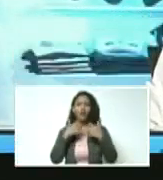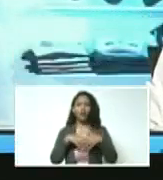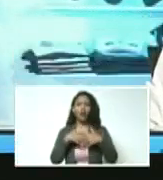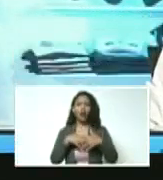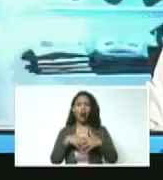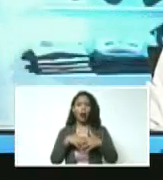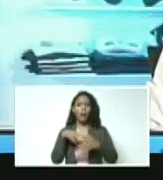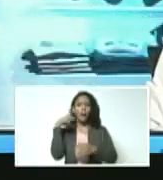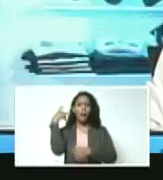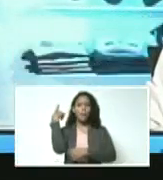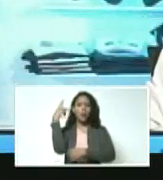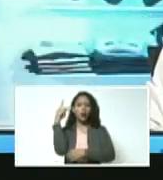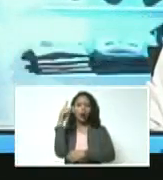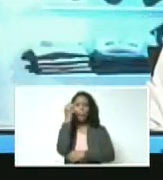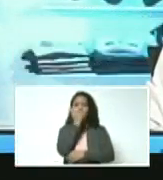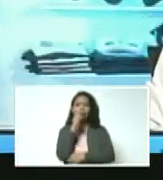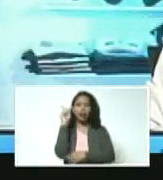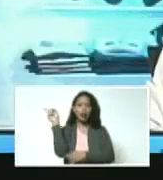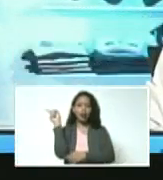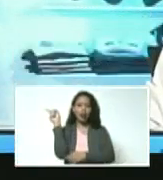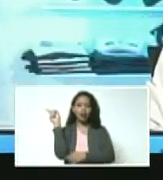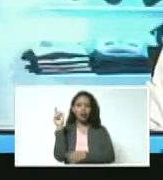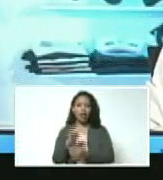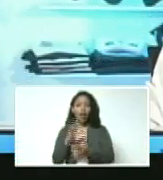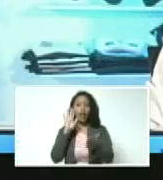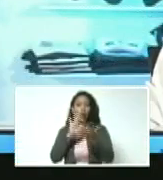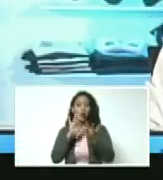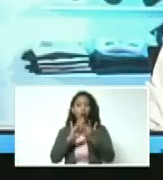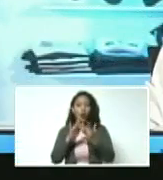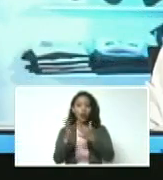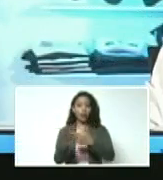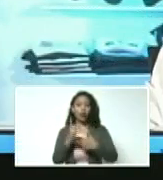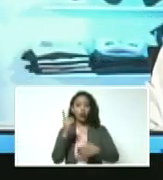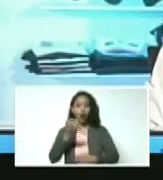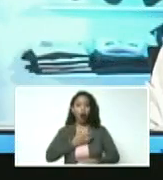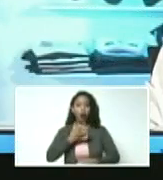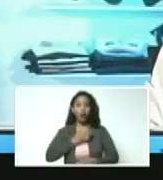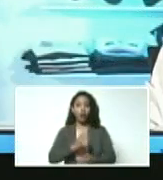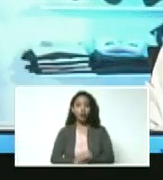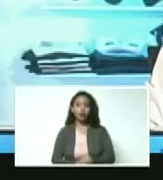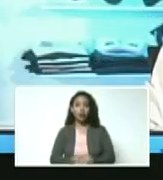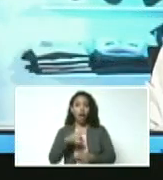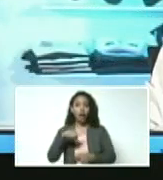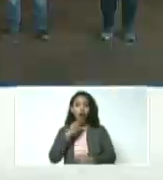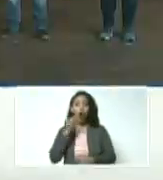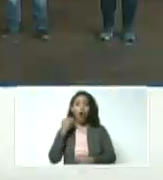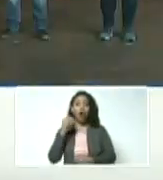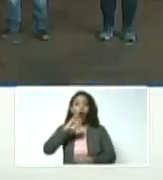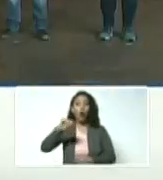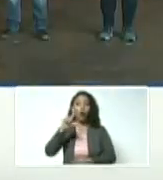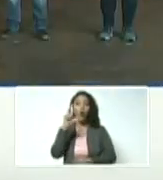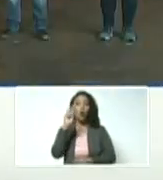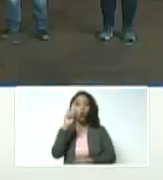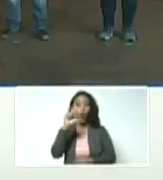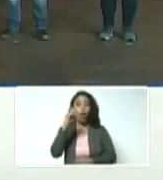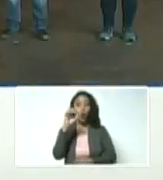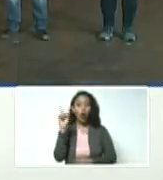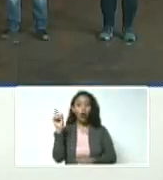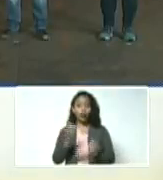Rafael Urdaneta en Valencia, y el pase fue recibido por su alcalde. Este muchacho, Julio Fuenmayor, tremendo alcalde,